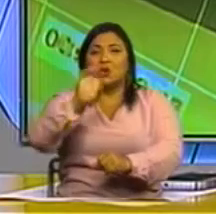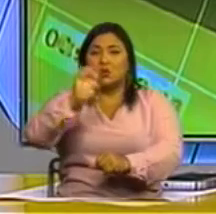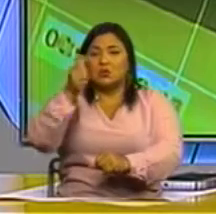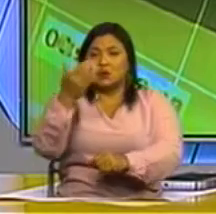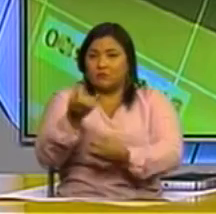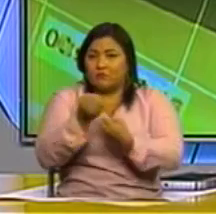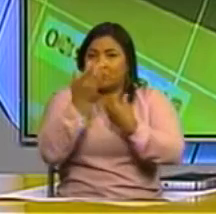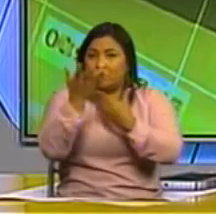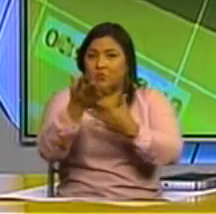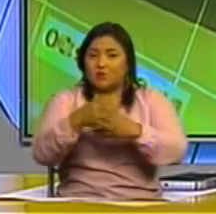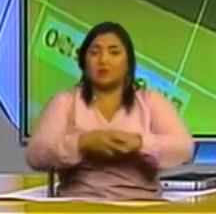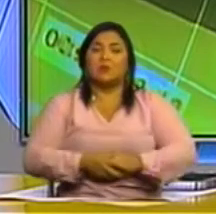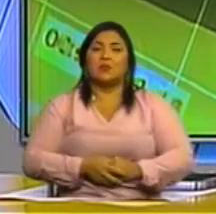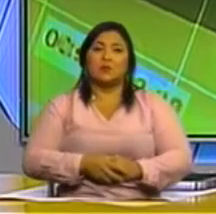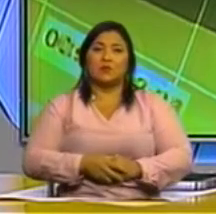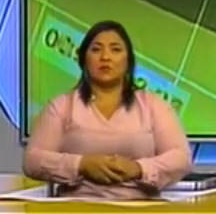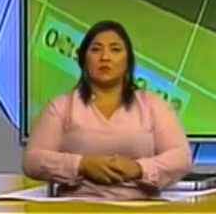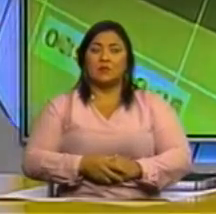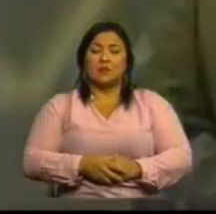informe.